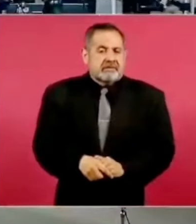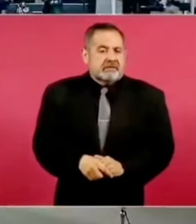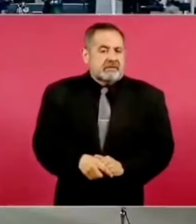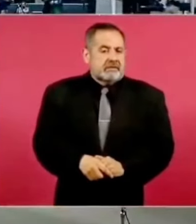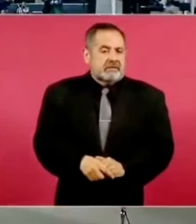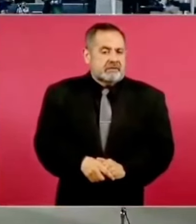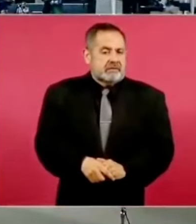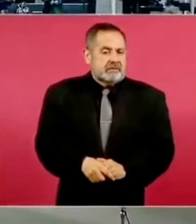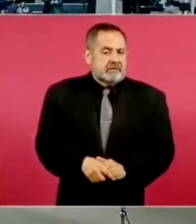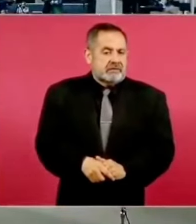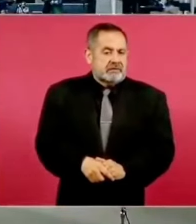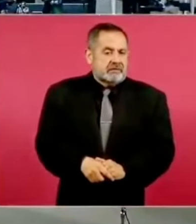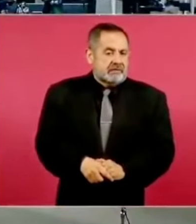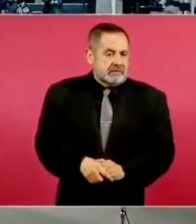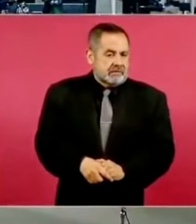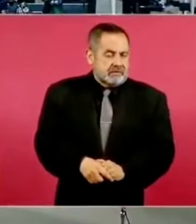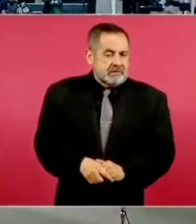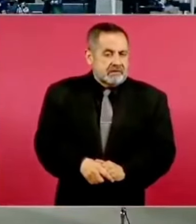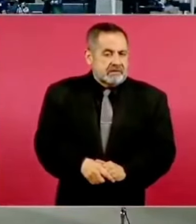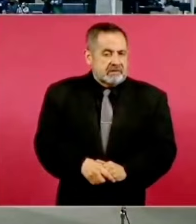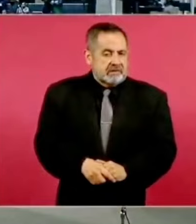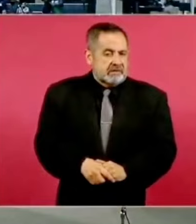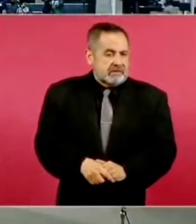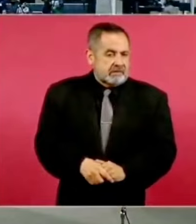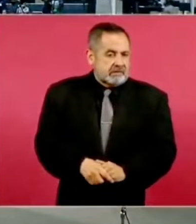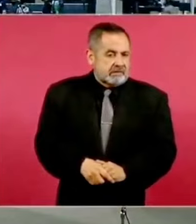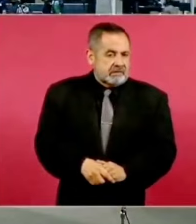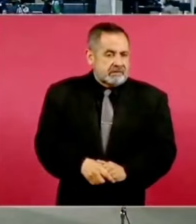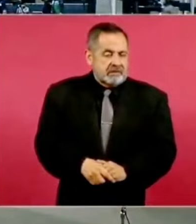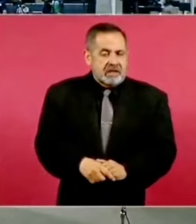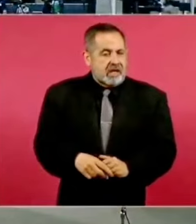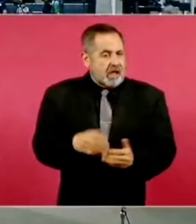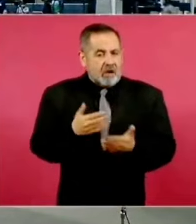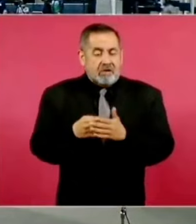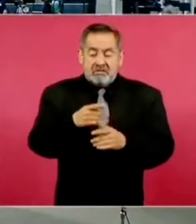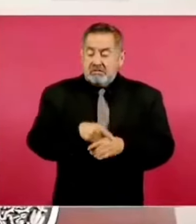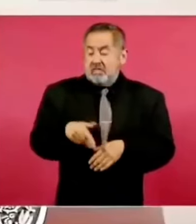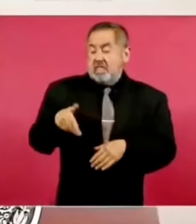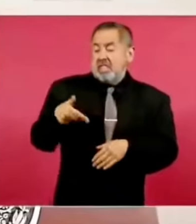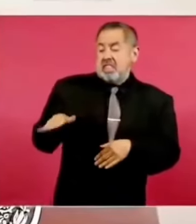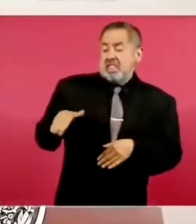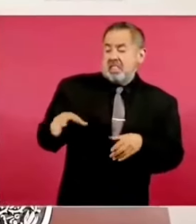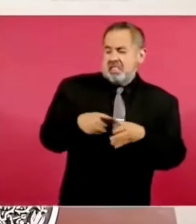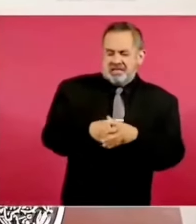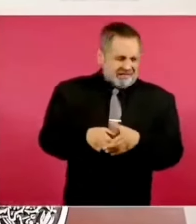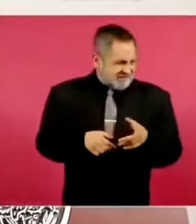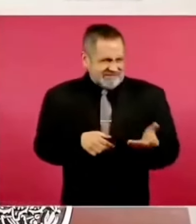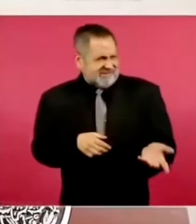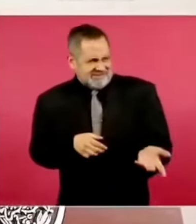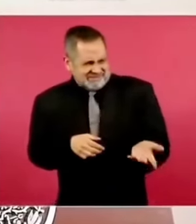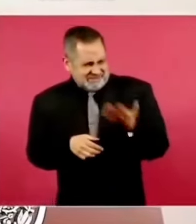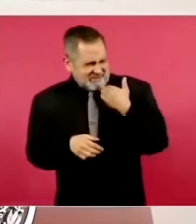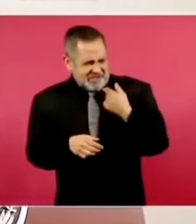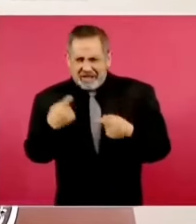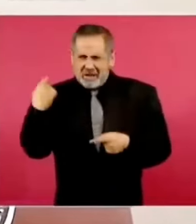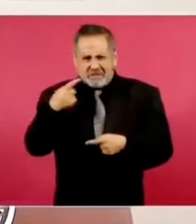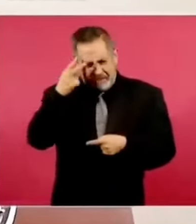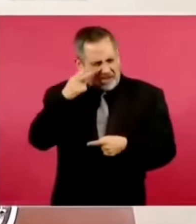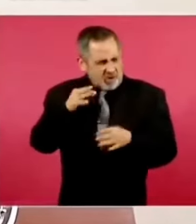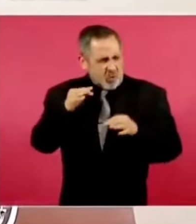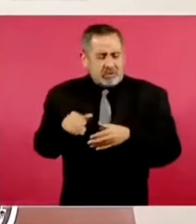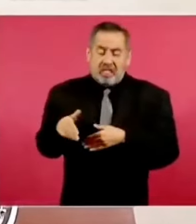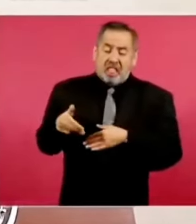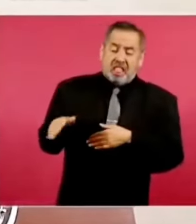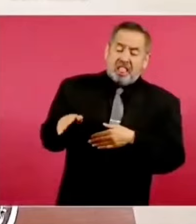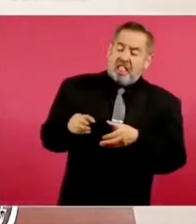Oy Por qué me sales clasista a ver cuáles